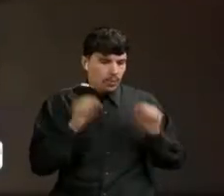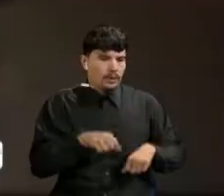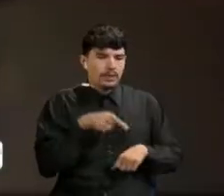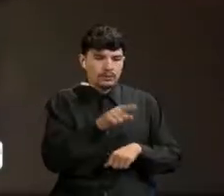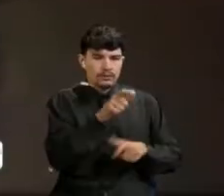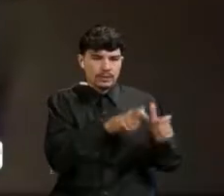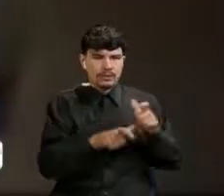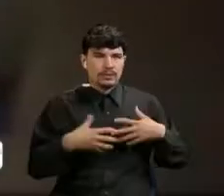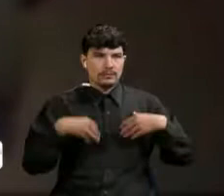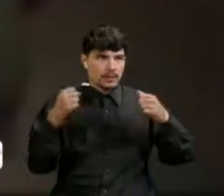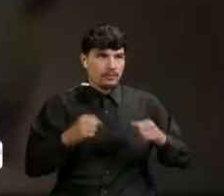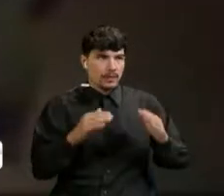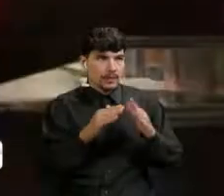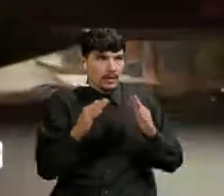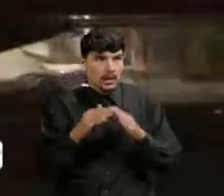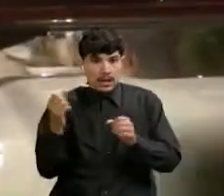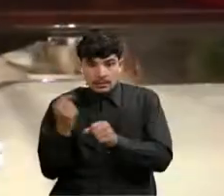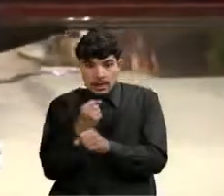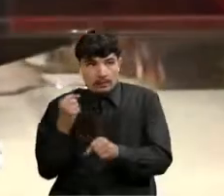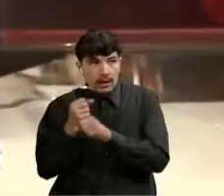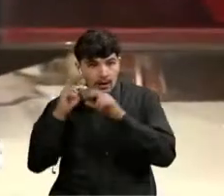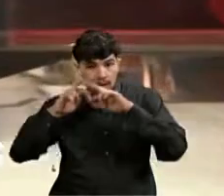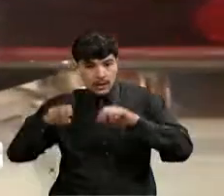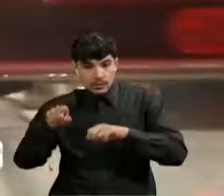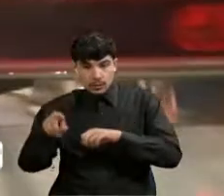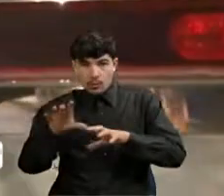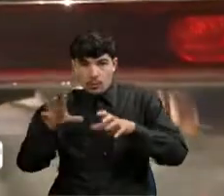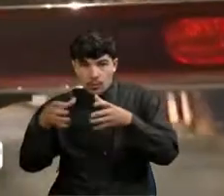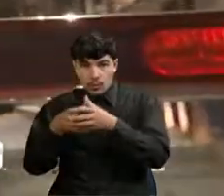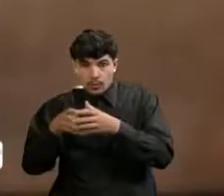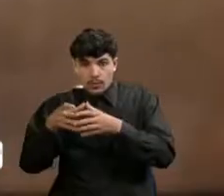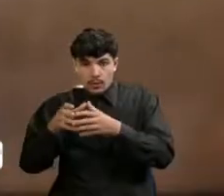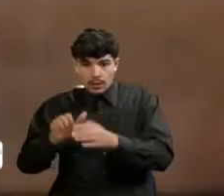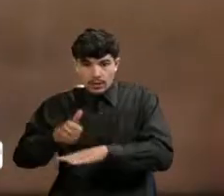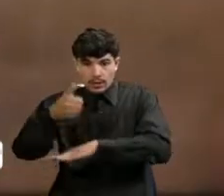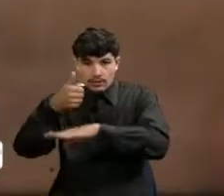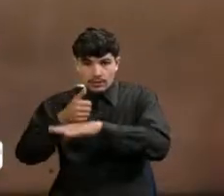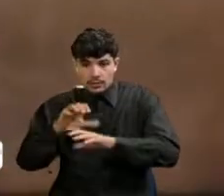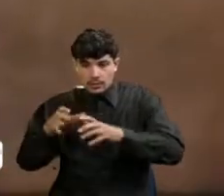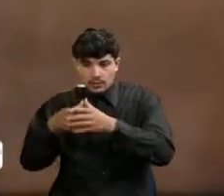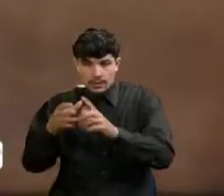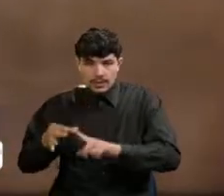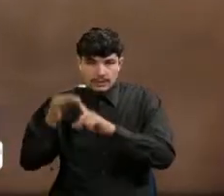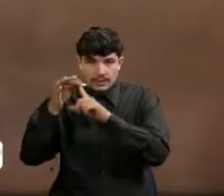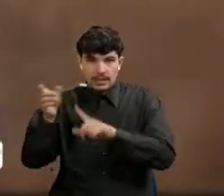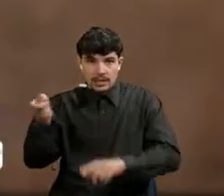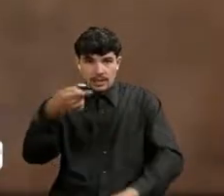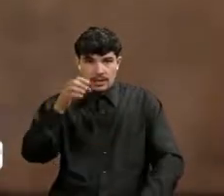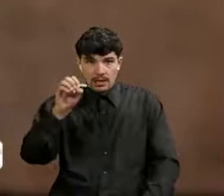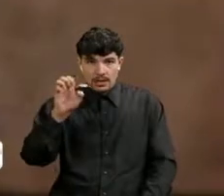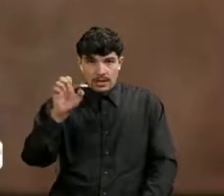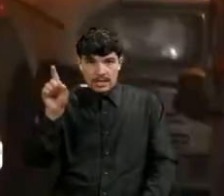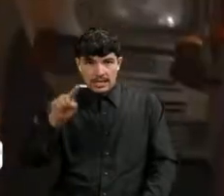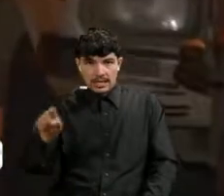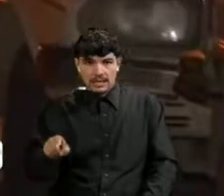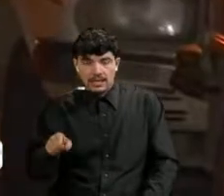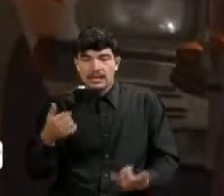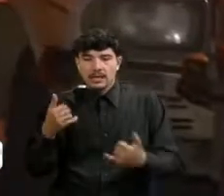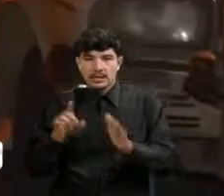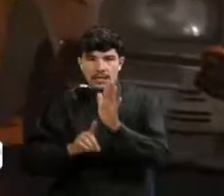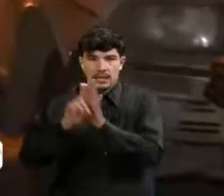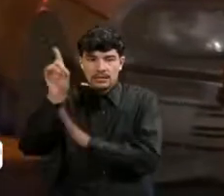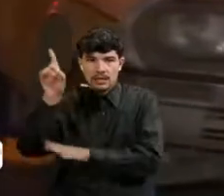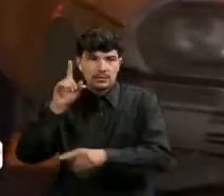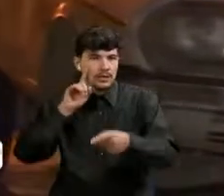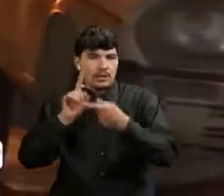trabajo de seguridad realizado por los hombres pertenecientes a la dirección del grupo de operaciones especiales se desarrolla en